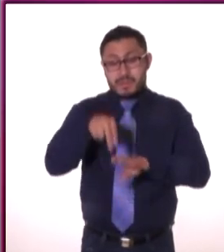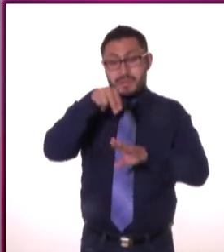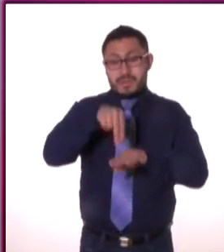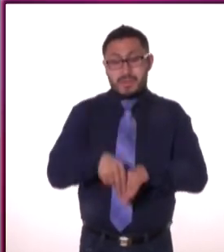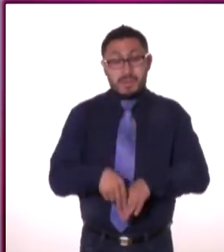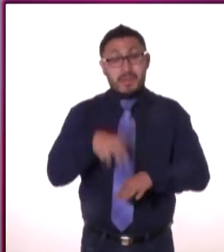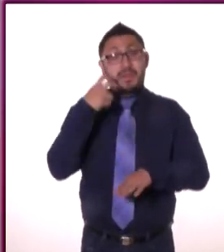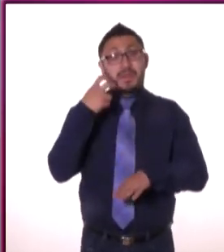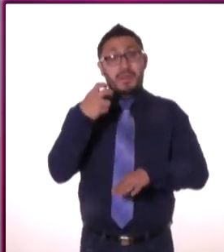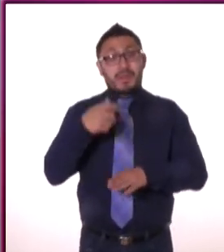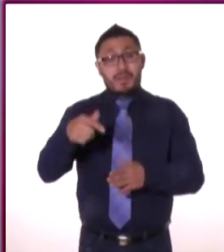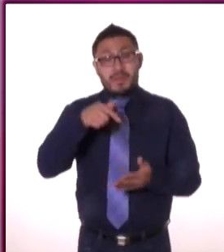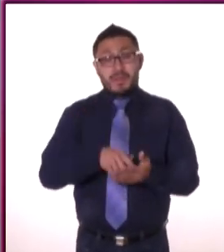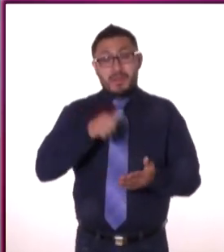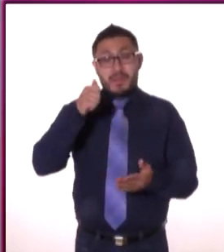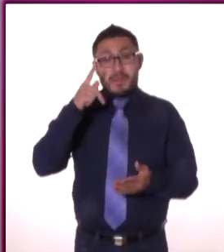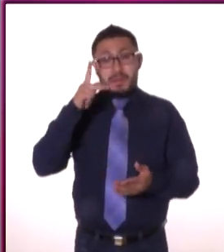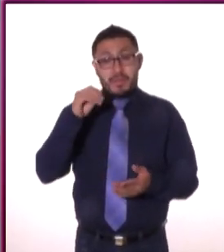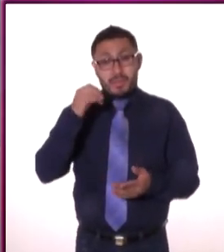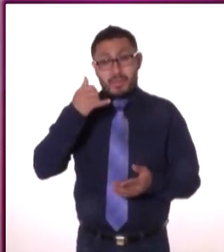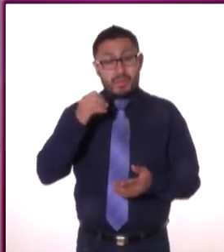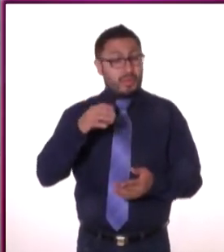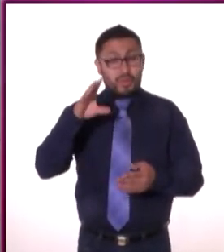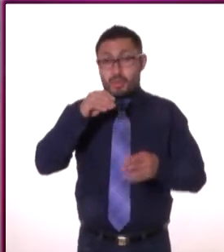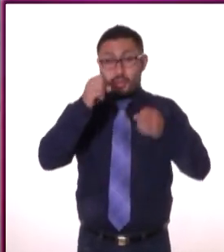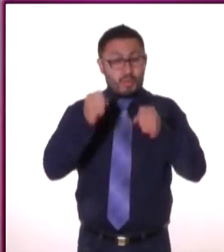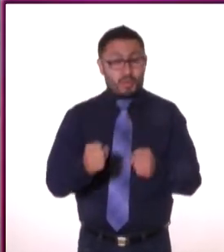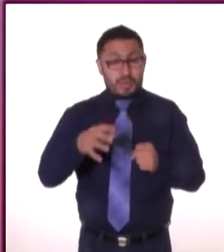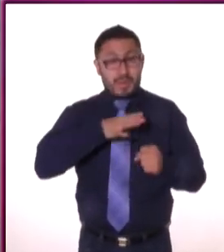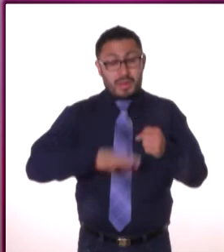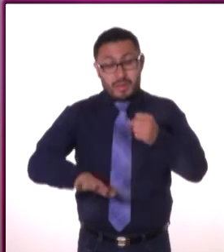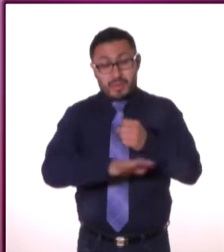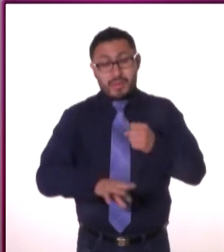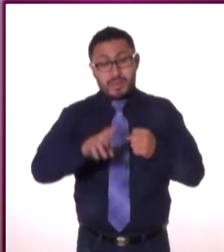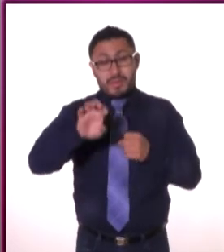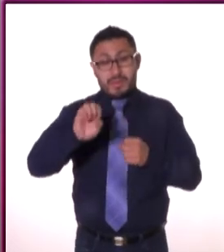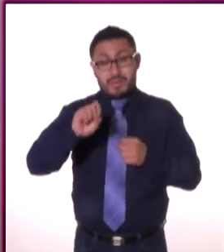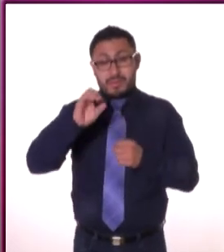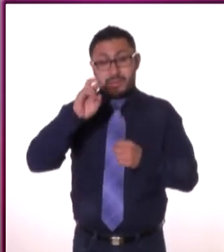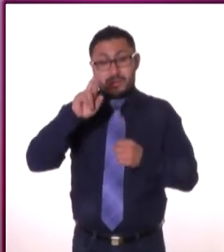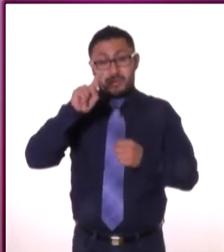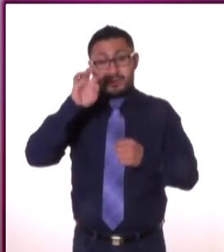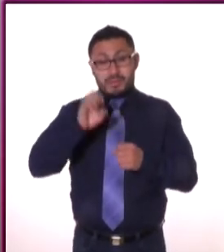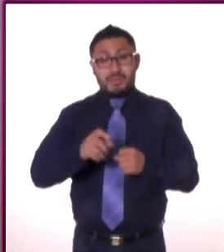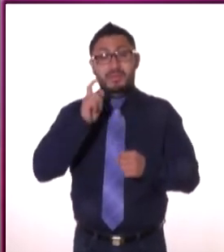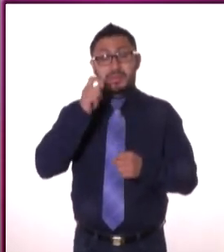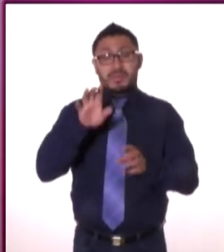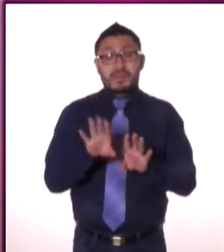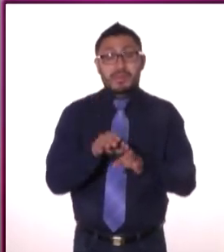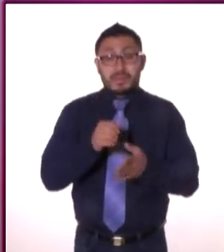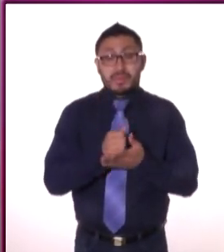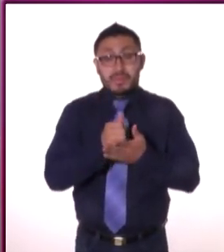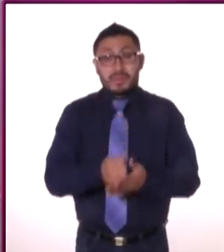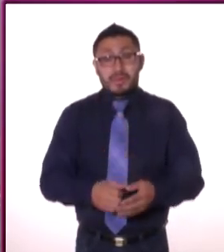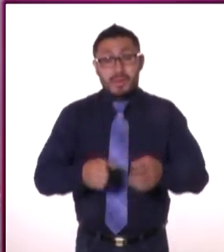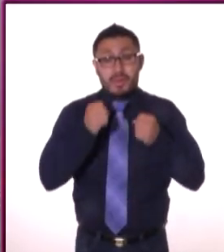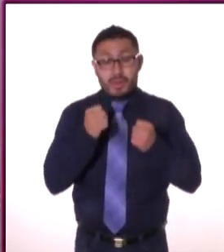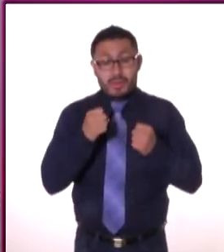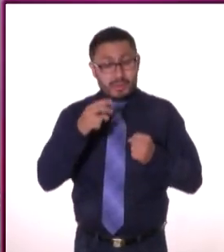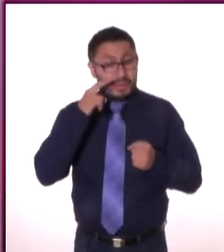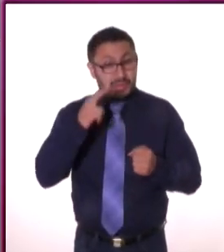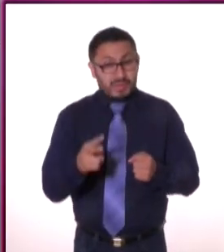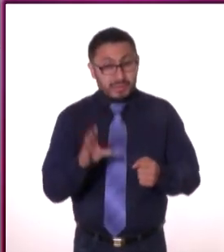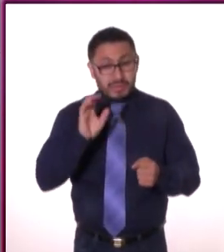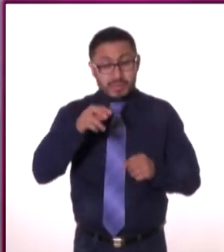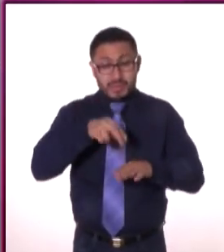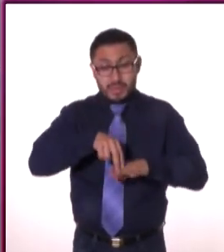de apoyo, pero ese punto de apoyo no está fijo, abajo tiene un pequeño resorte. Ese resorte nos ayuda a que la fuerza se amplifique. Cuando